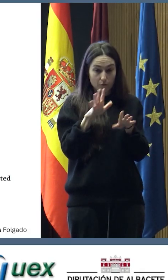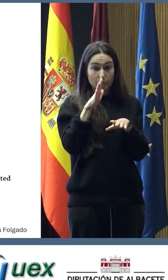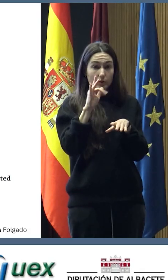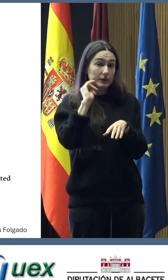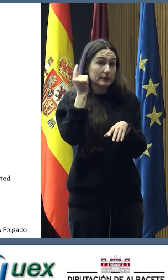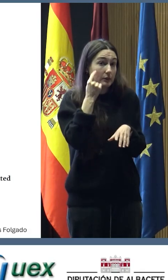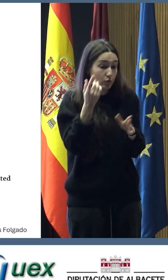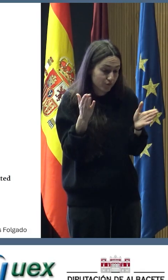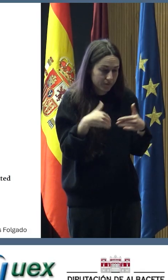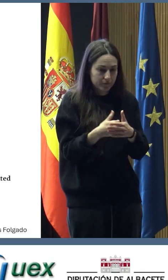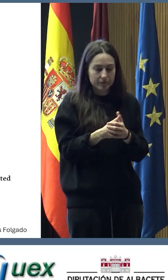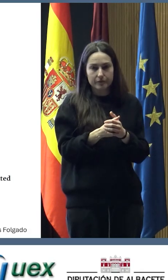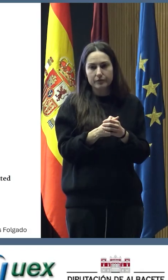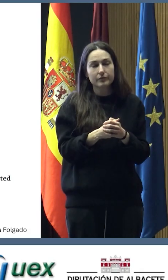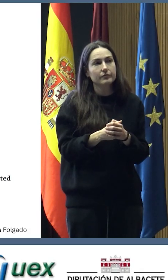diagnosticado, pues...